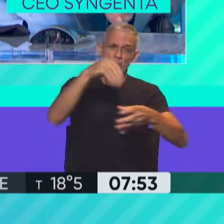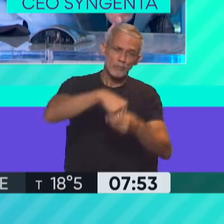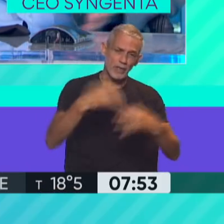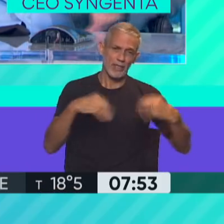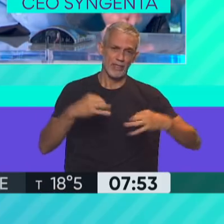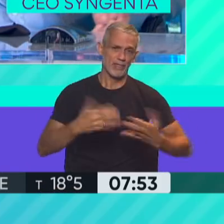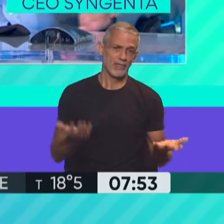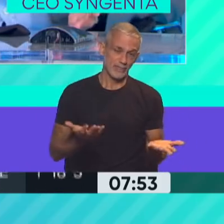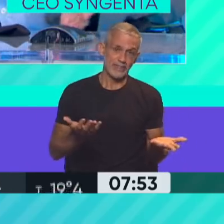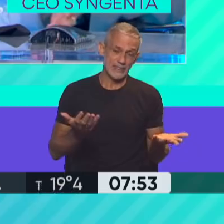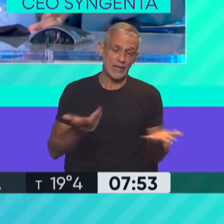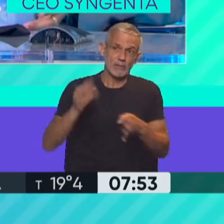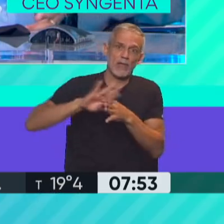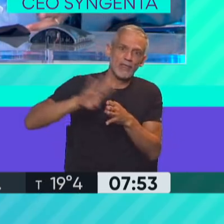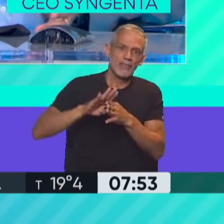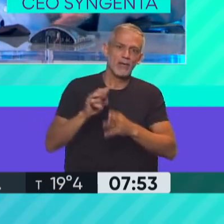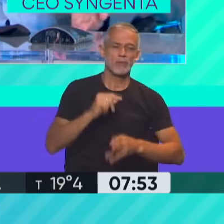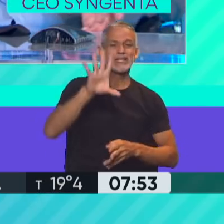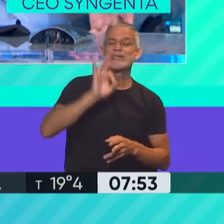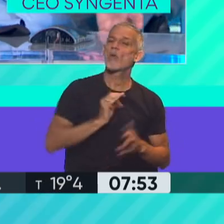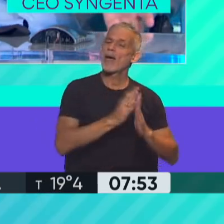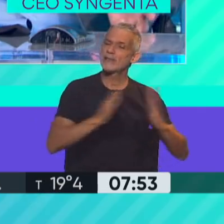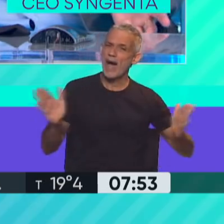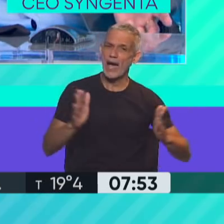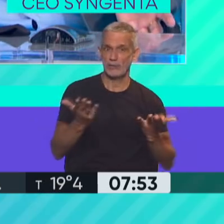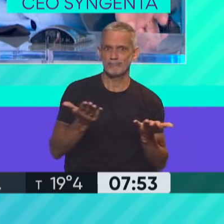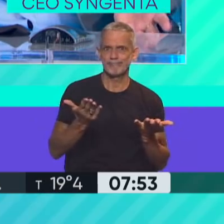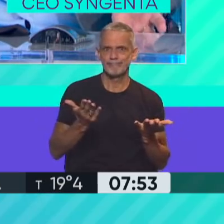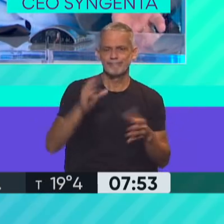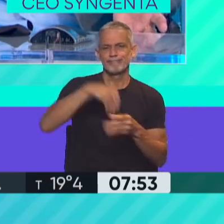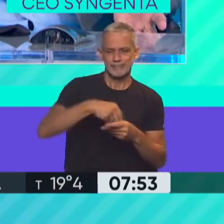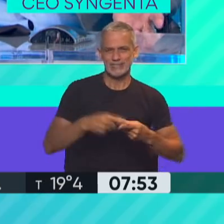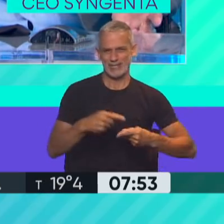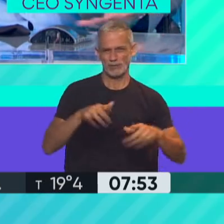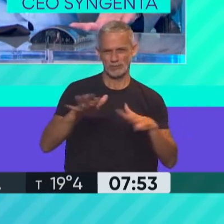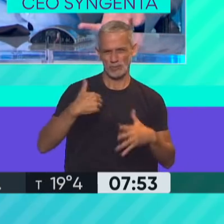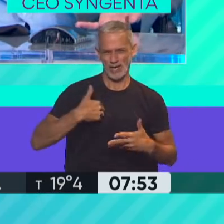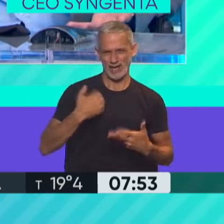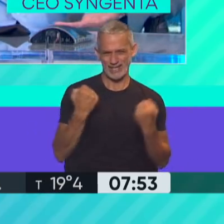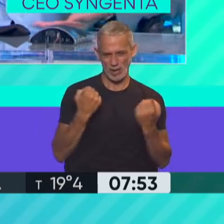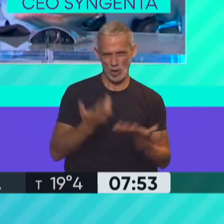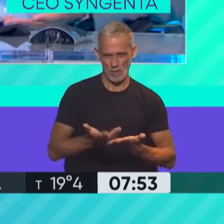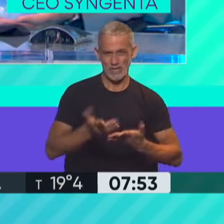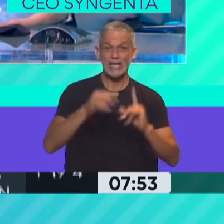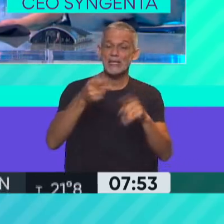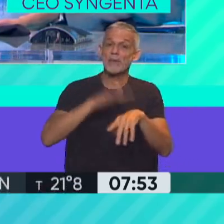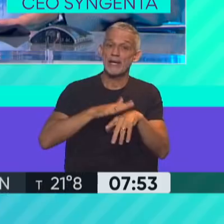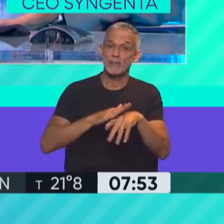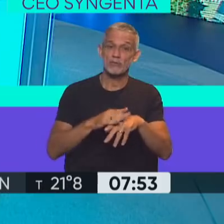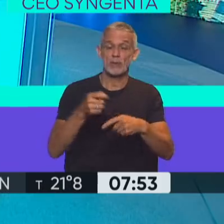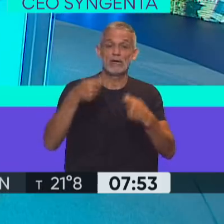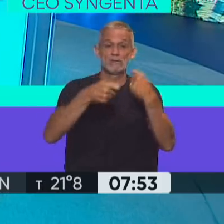tuvimos algo que ver en los últimos 50 años con la situación económica de la argentina de hoy y somos responsables también de aportar